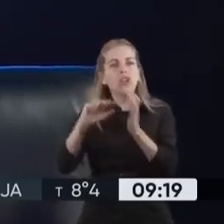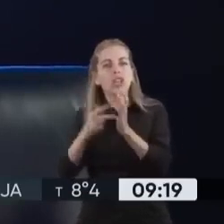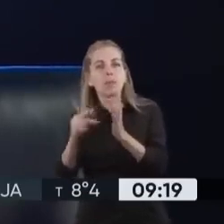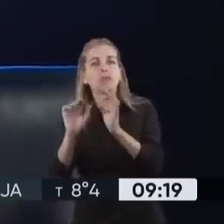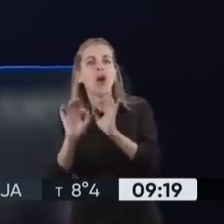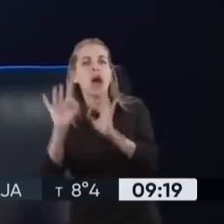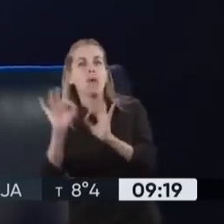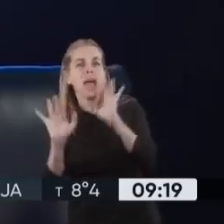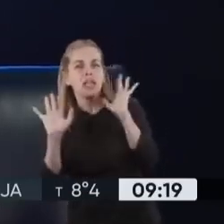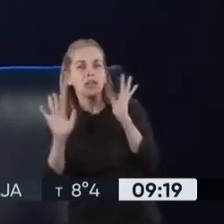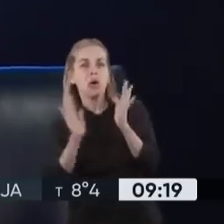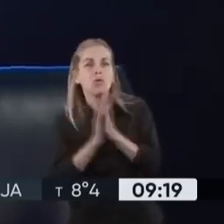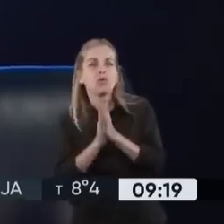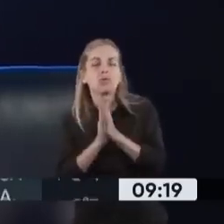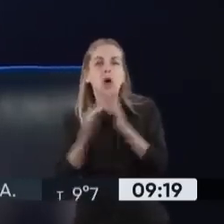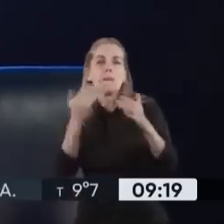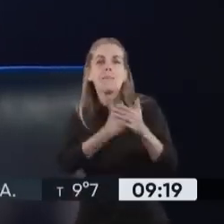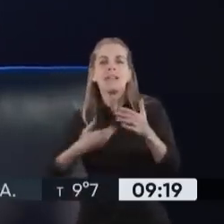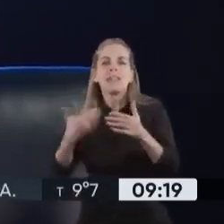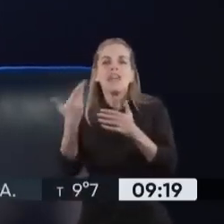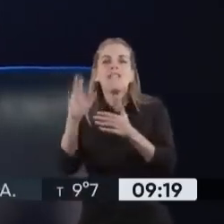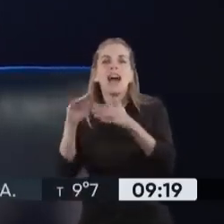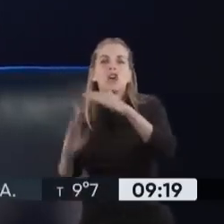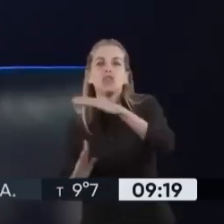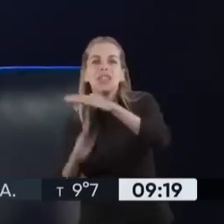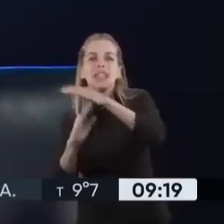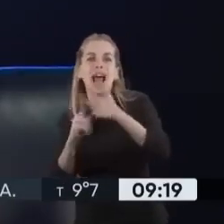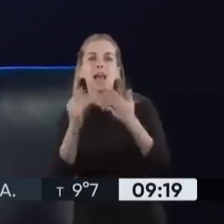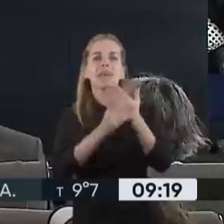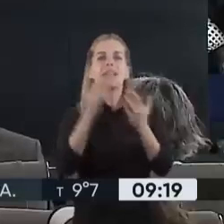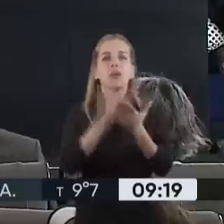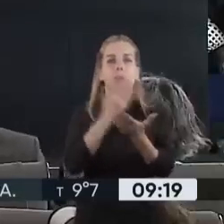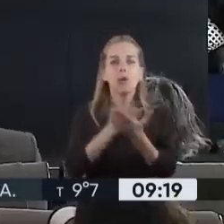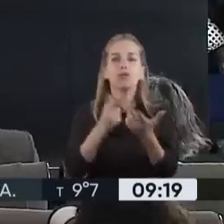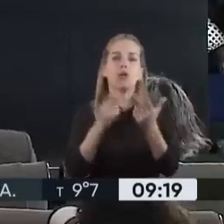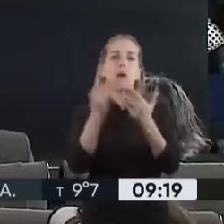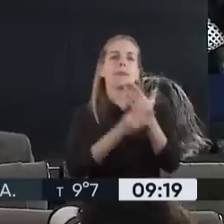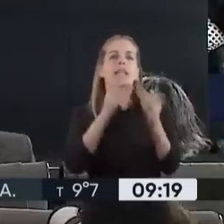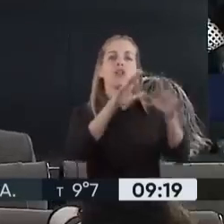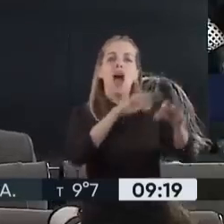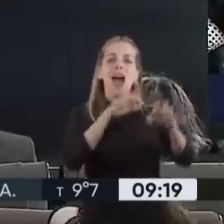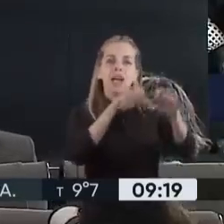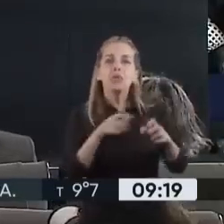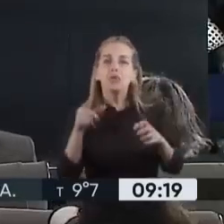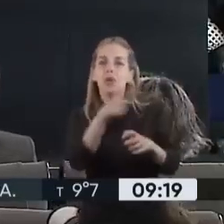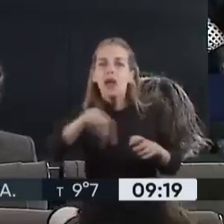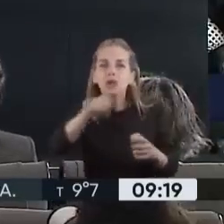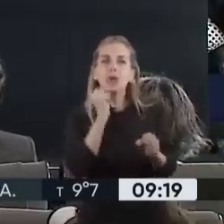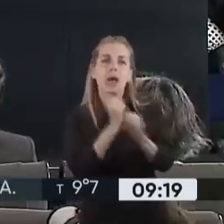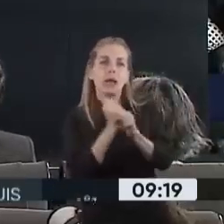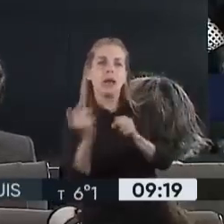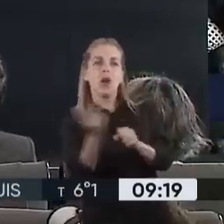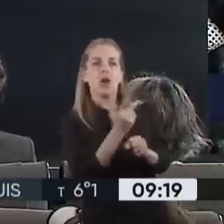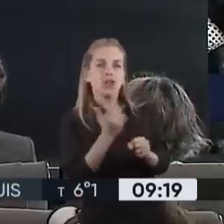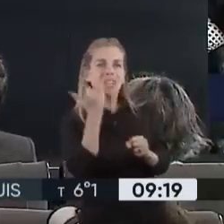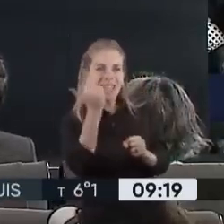presidente del banco central con el ministro de producción con el ministro de agricultura para que podamos planificar y eso es lo que hemos hablado con cada